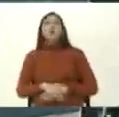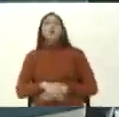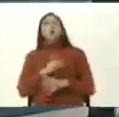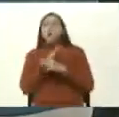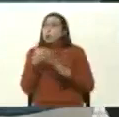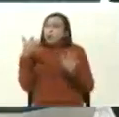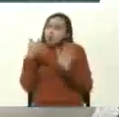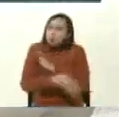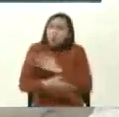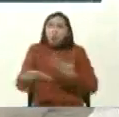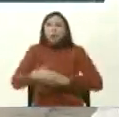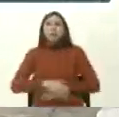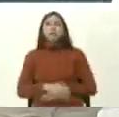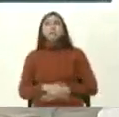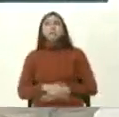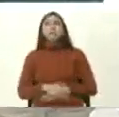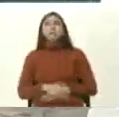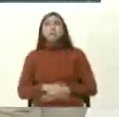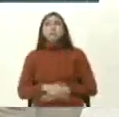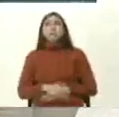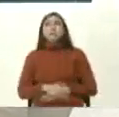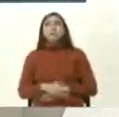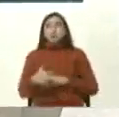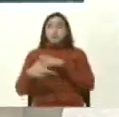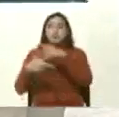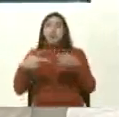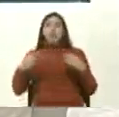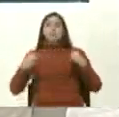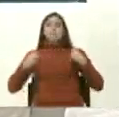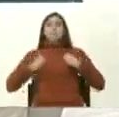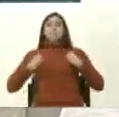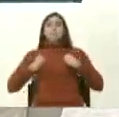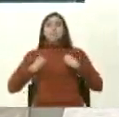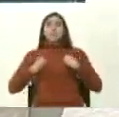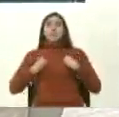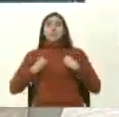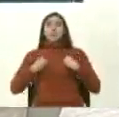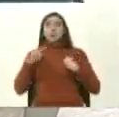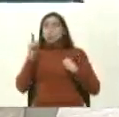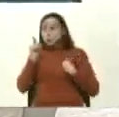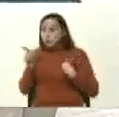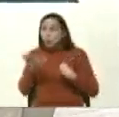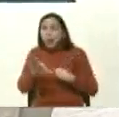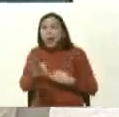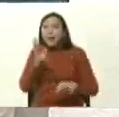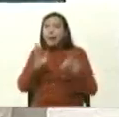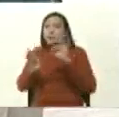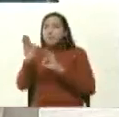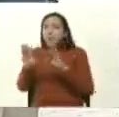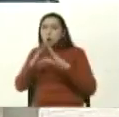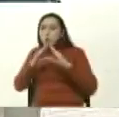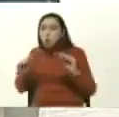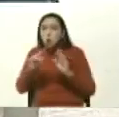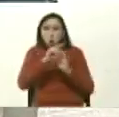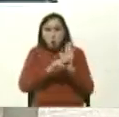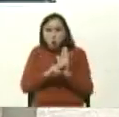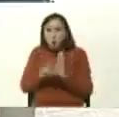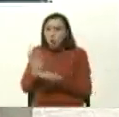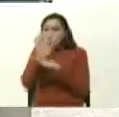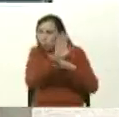consiste en... Tiene tres vidas. Usted tiene que agarrar todas las medidas de bioseguridad,